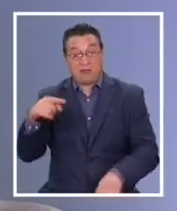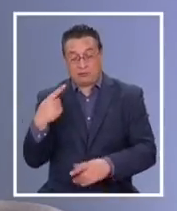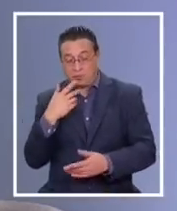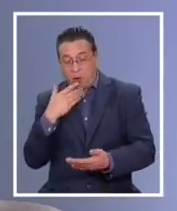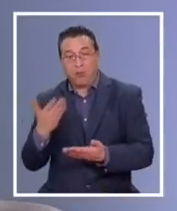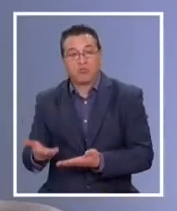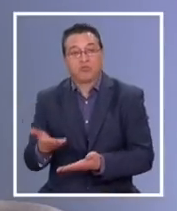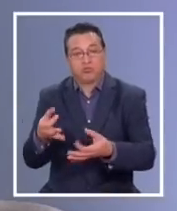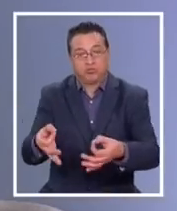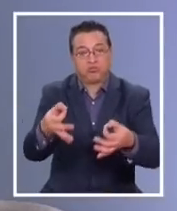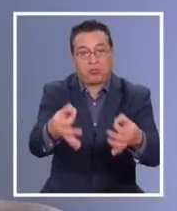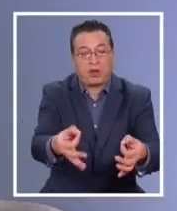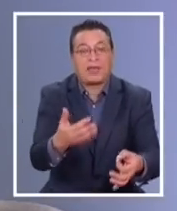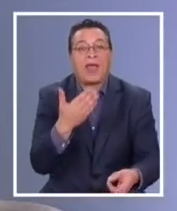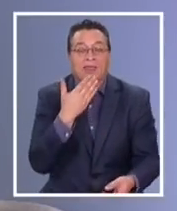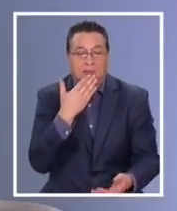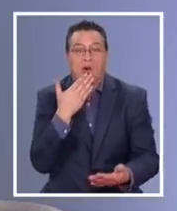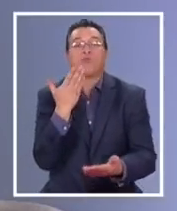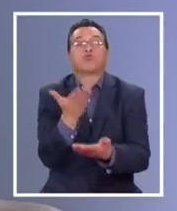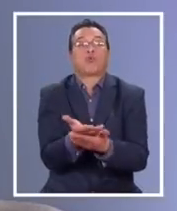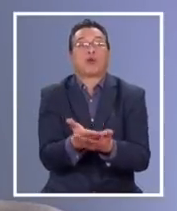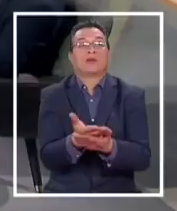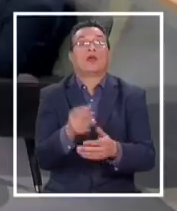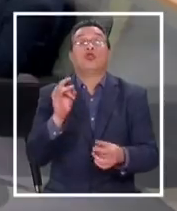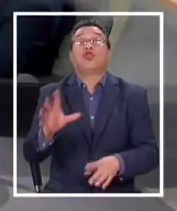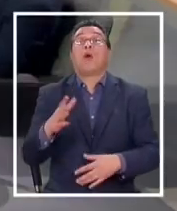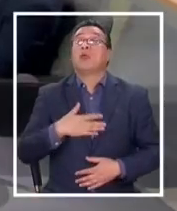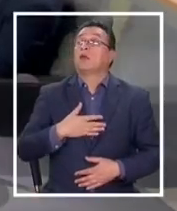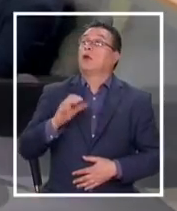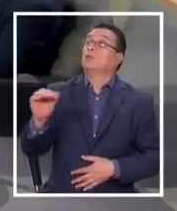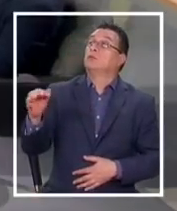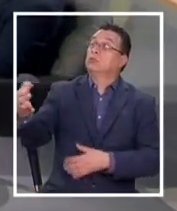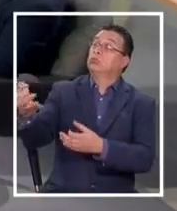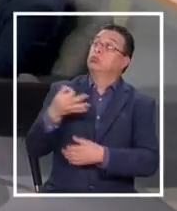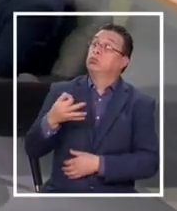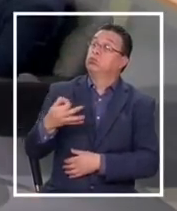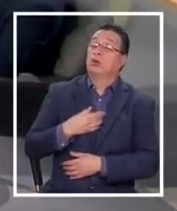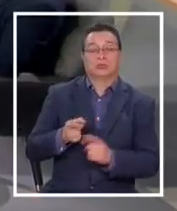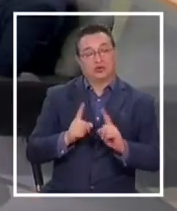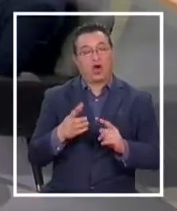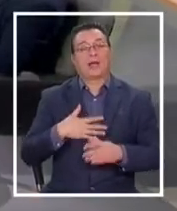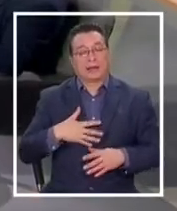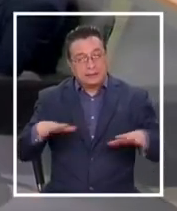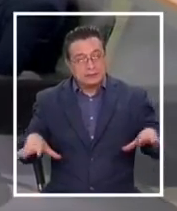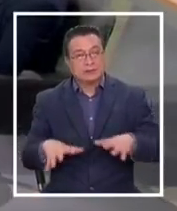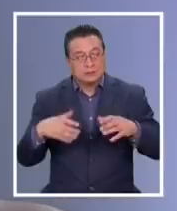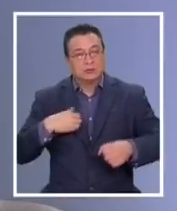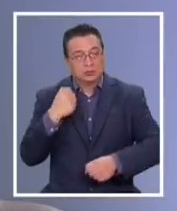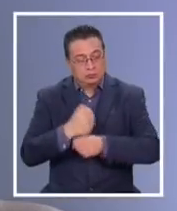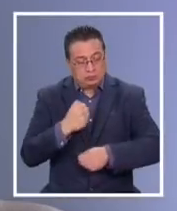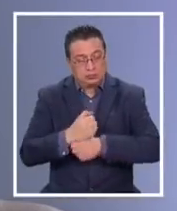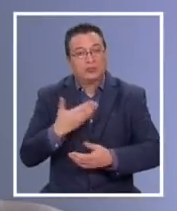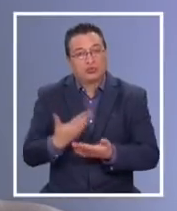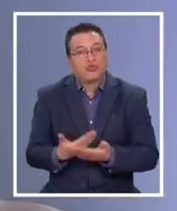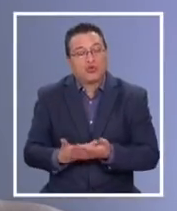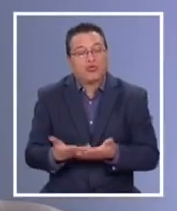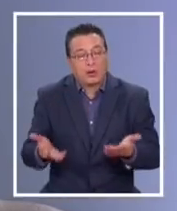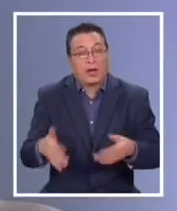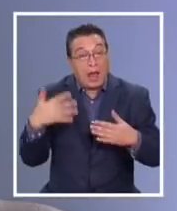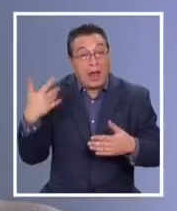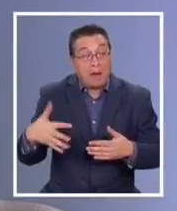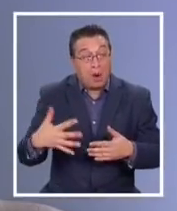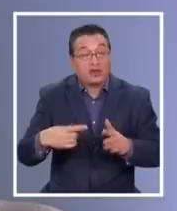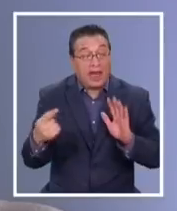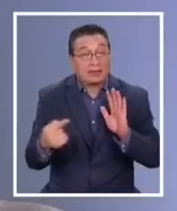o sea, no ser efectivamente el buzón del gobierno en relación a estas materias, sino generar, aprovechar de este hito que es tan importante y